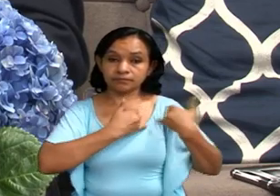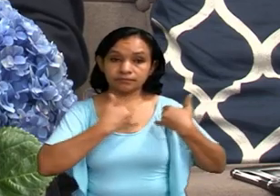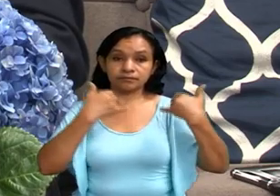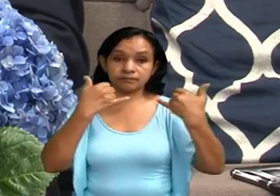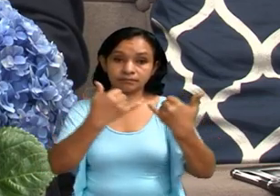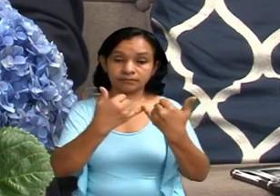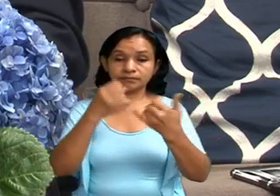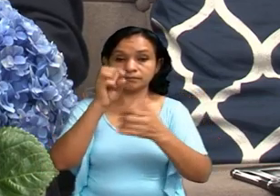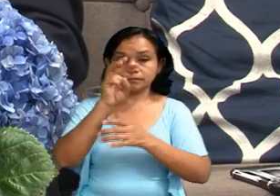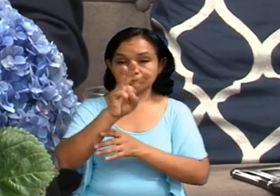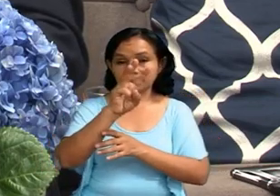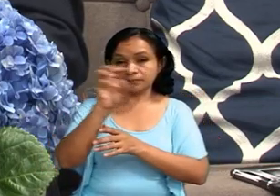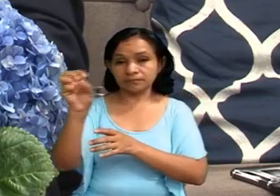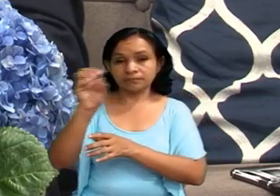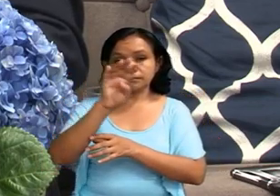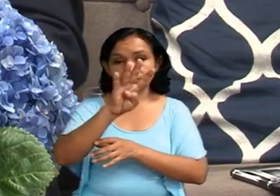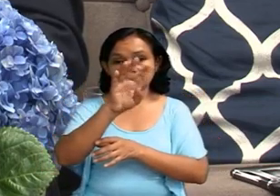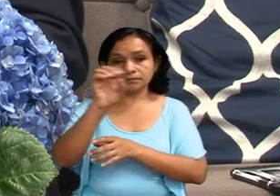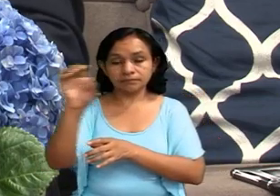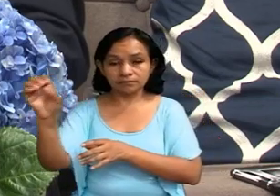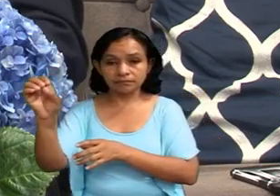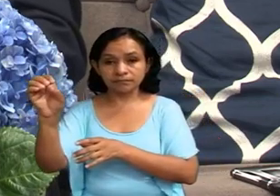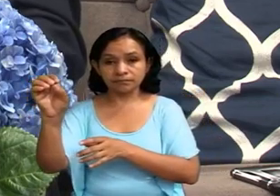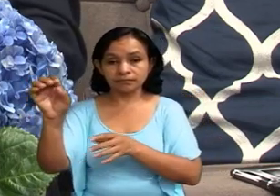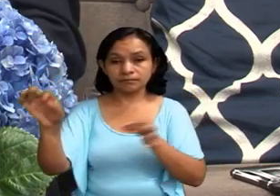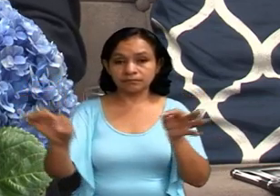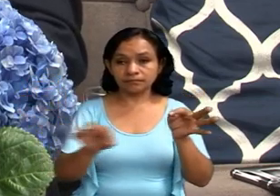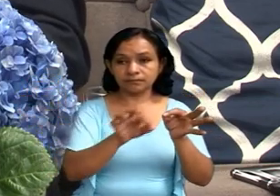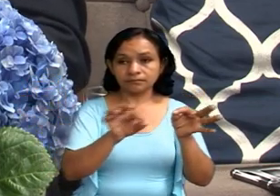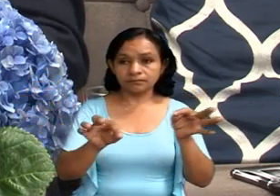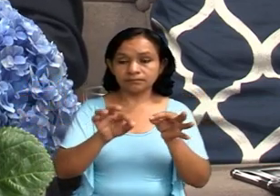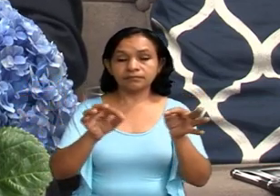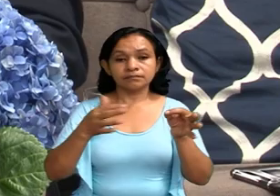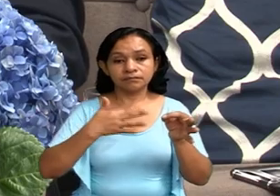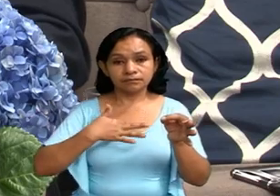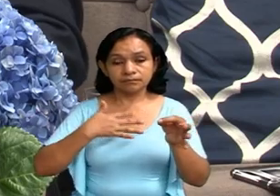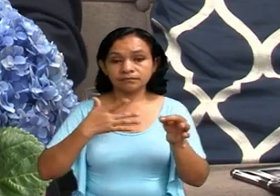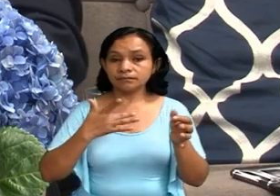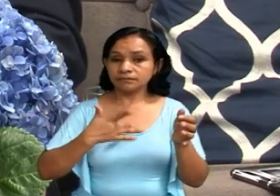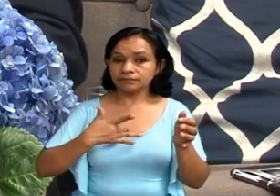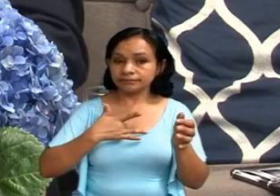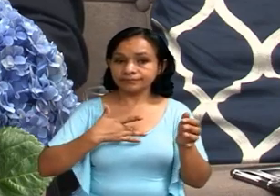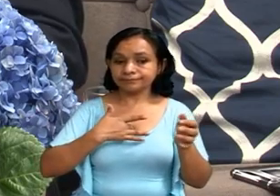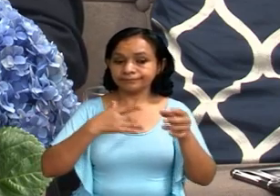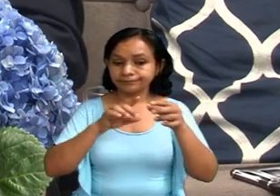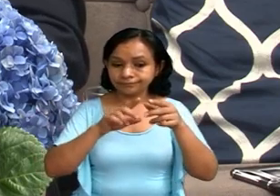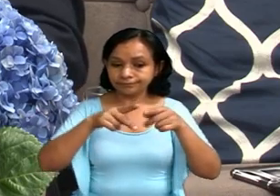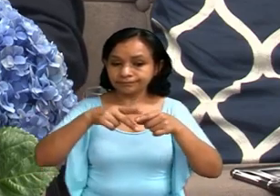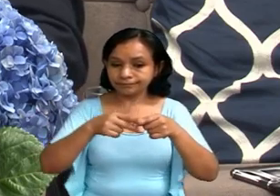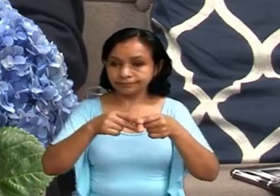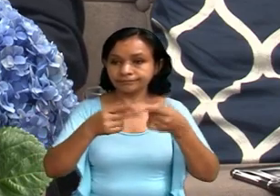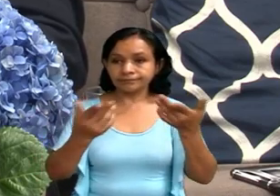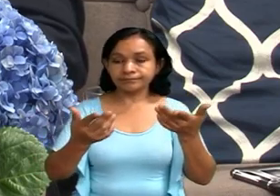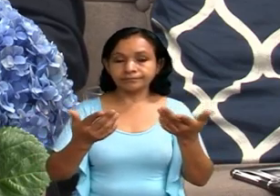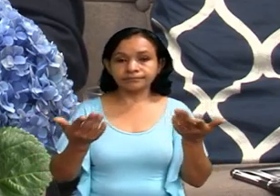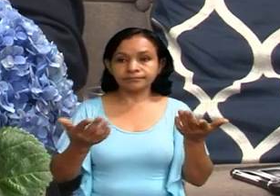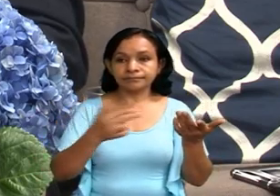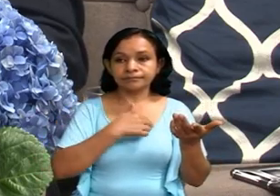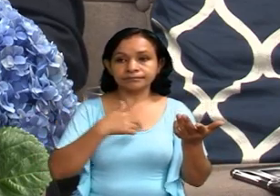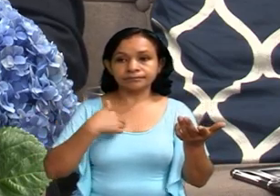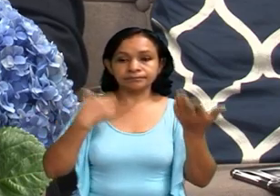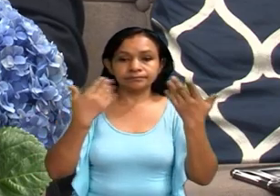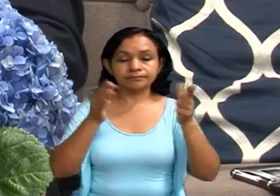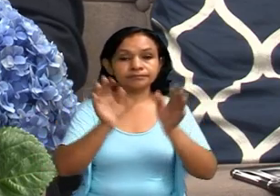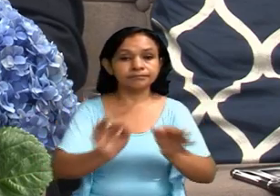alrededor de 300, 400 instrumentos de cuerda, necesitamos a alguien que los repare, que les dé mantenimiento, porque creo que esa es una de las cosas